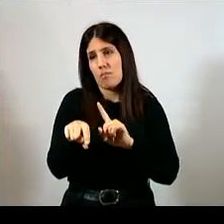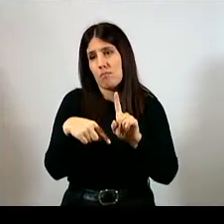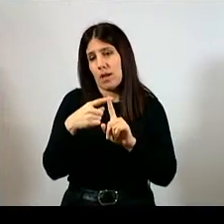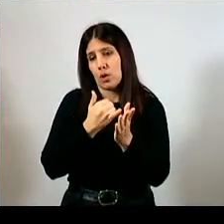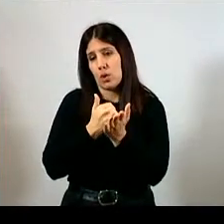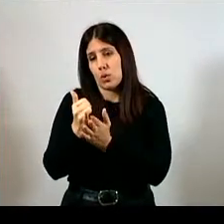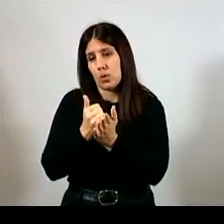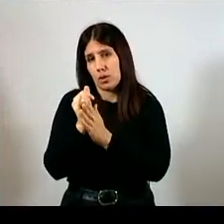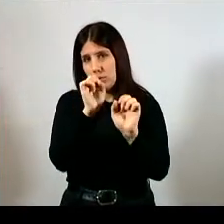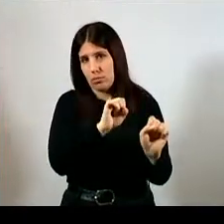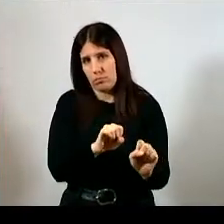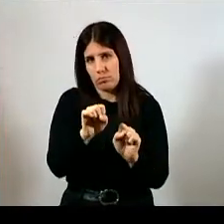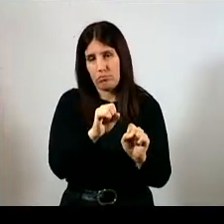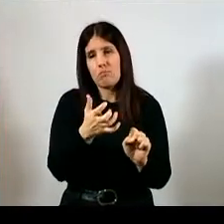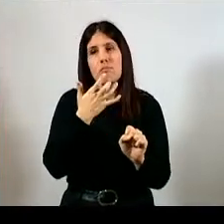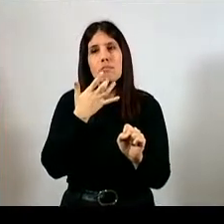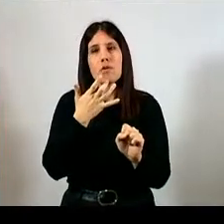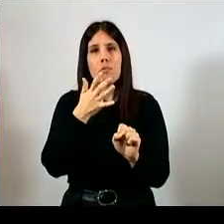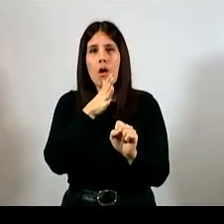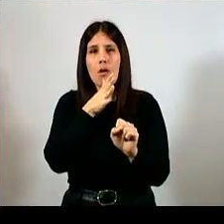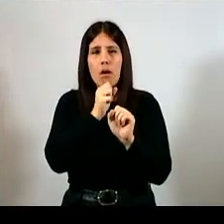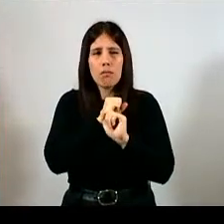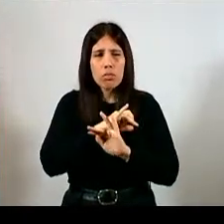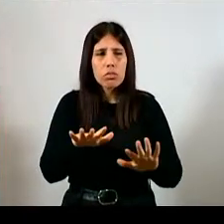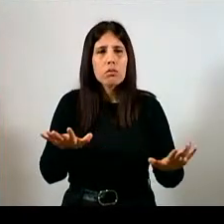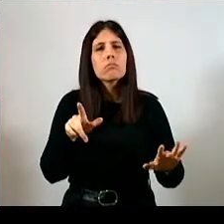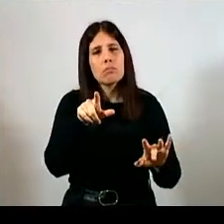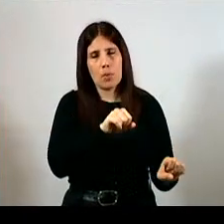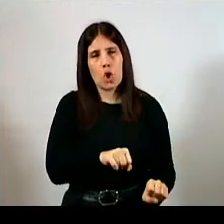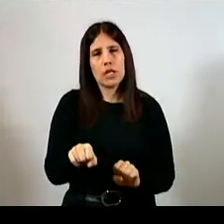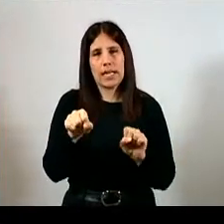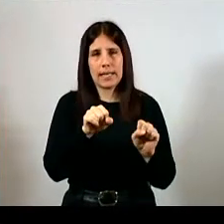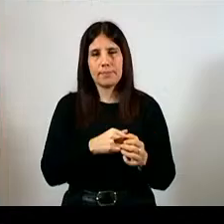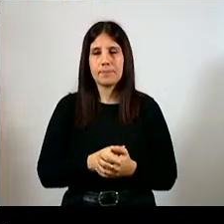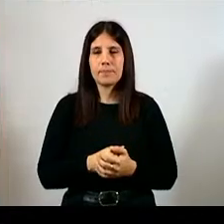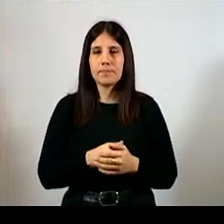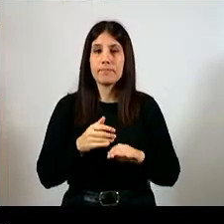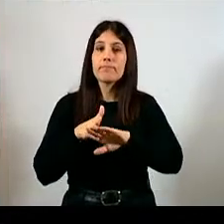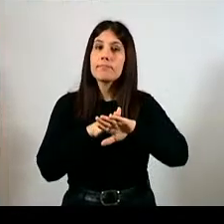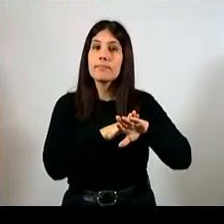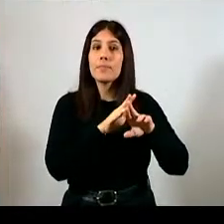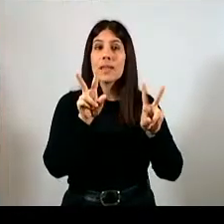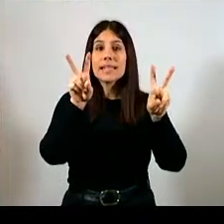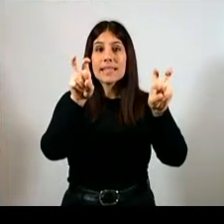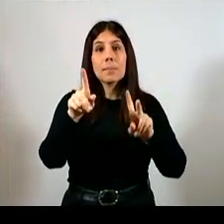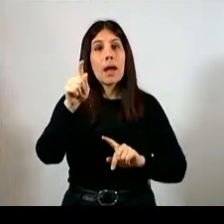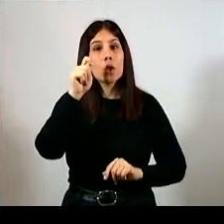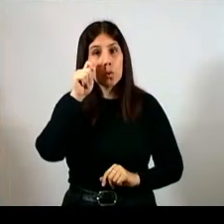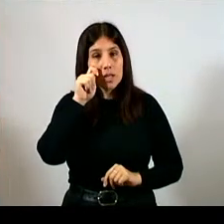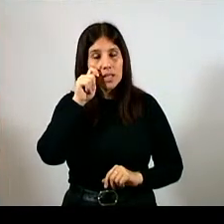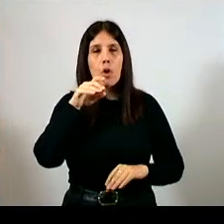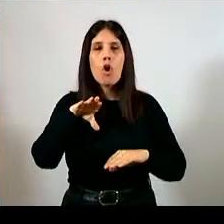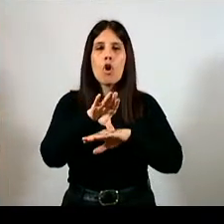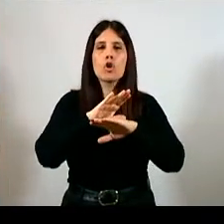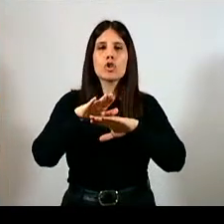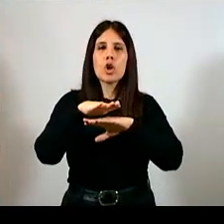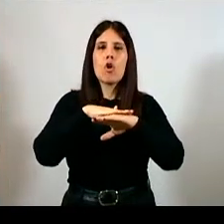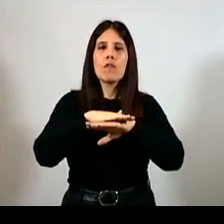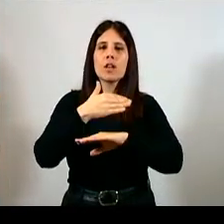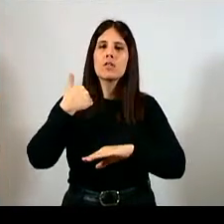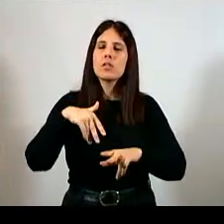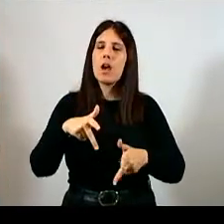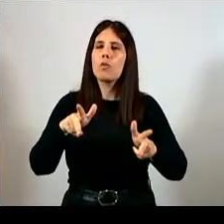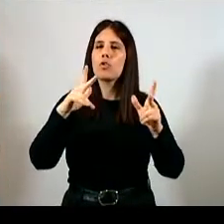naturales como riadas o inundaciones. Y en materia de turismo, el Consejo de Gobierno ha autorizado la firma